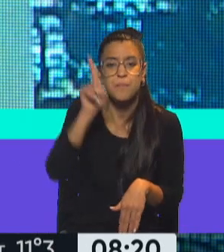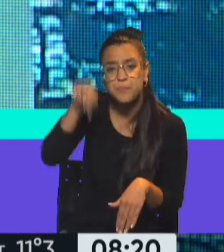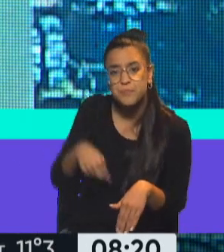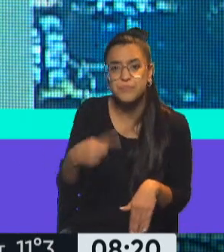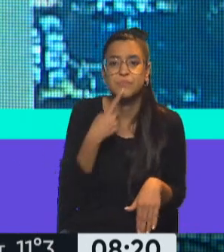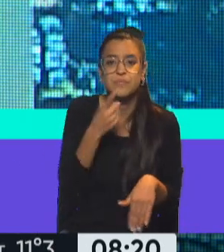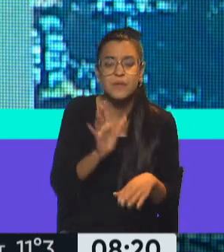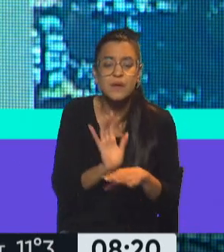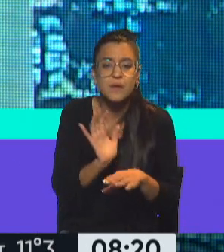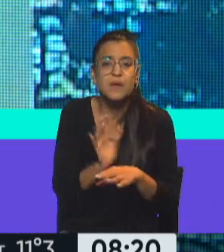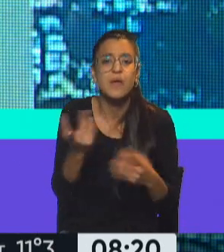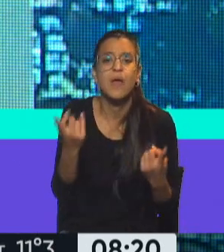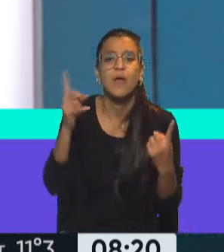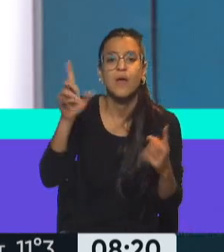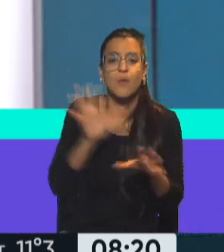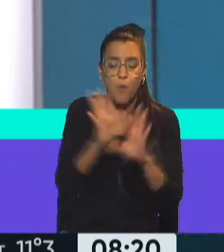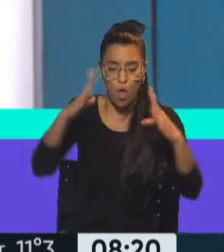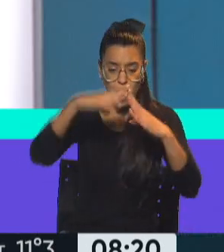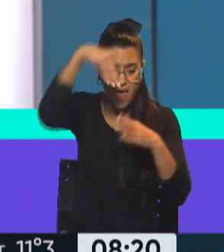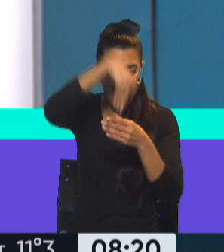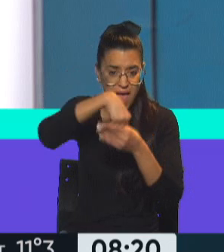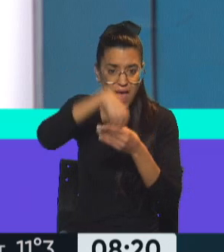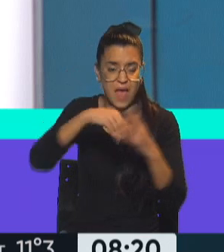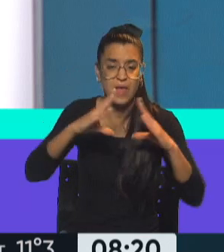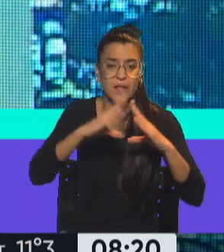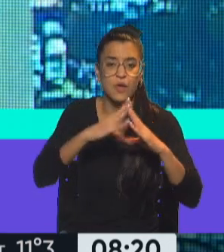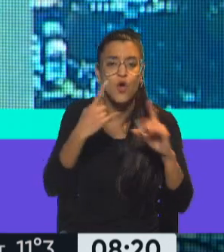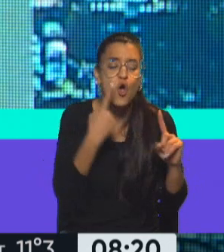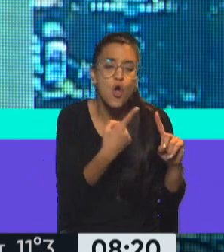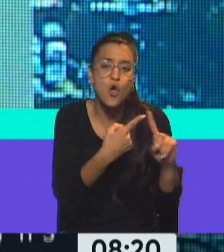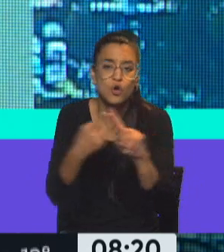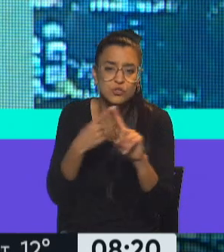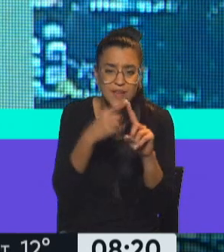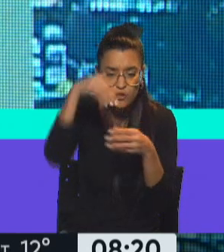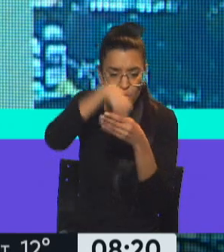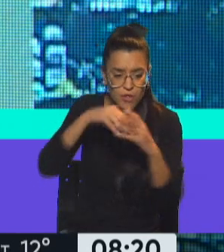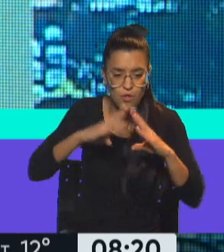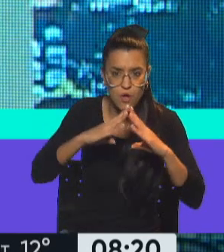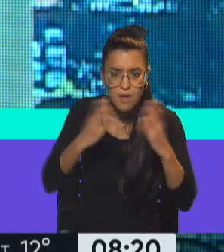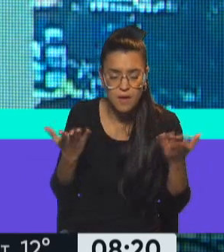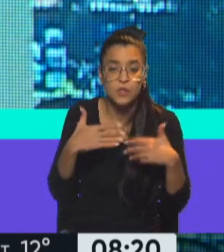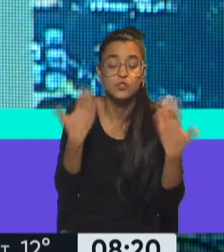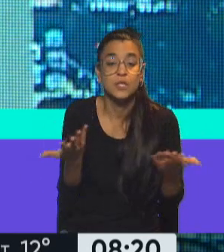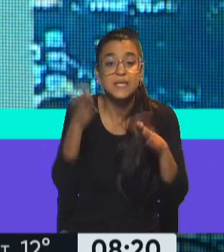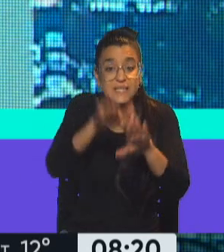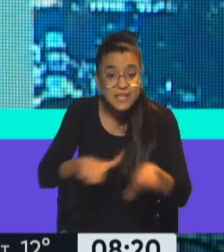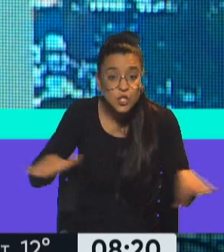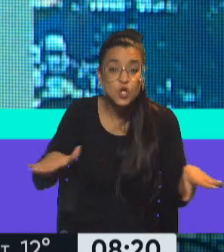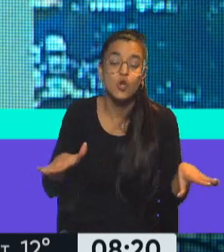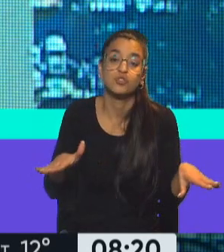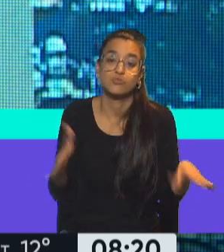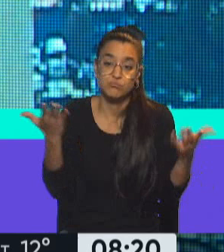casos se origina en el entorno hogareño, es decir, dentro de los convivientes de un hogar. Entonces, los niños serían